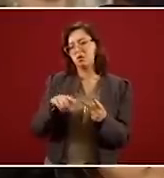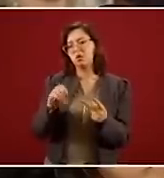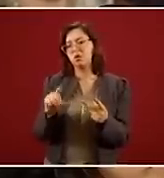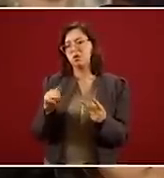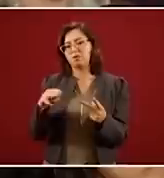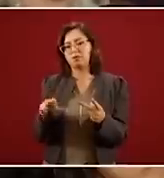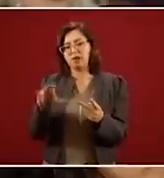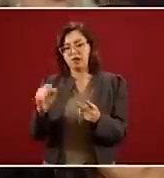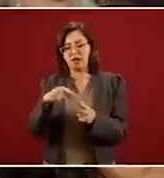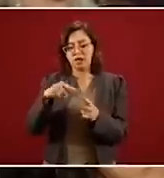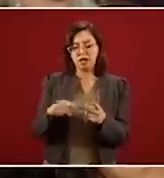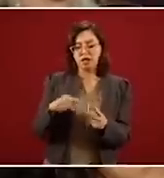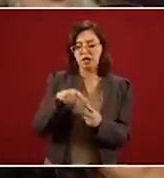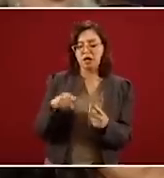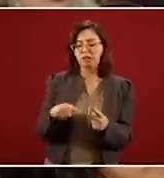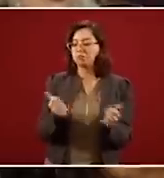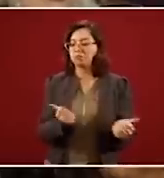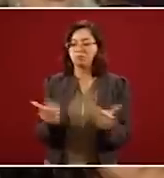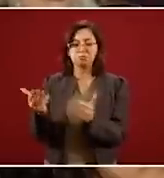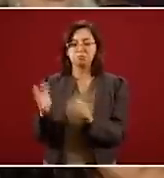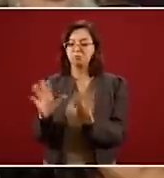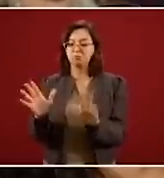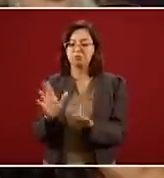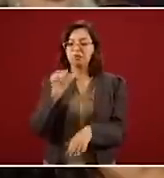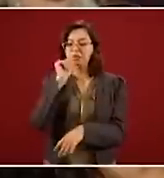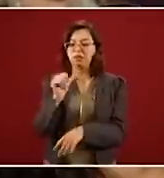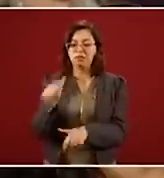exportando porque ese petróleo se necesita para